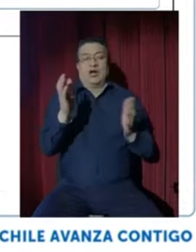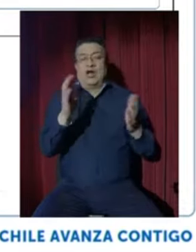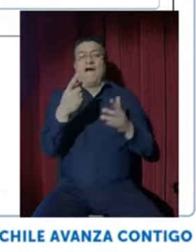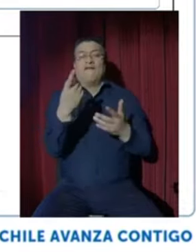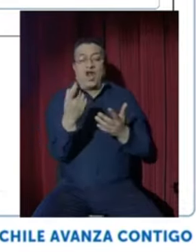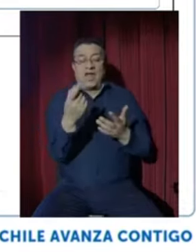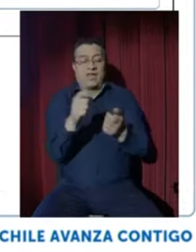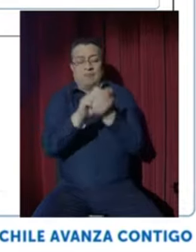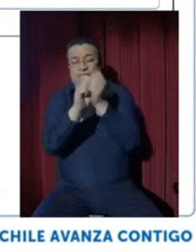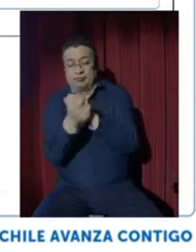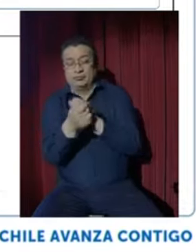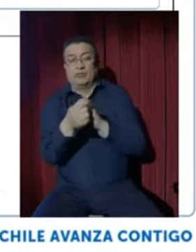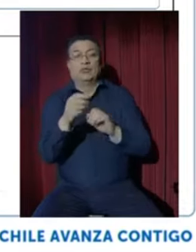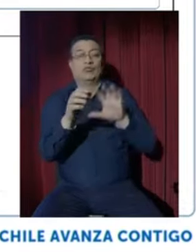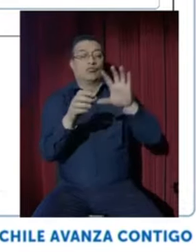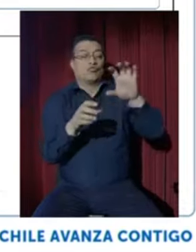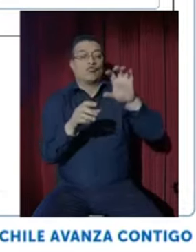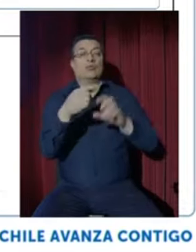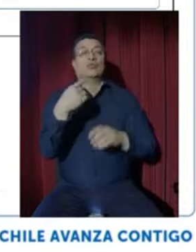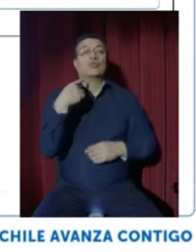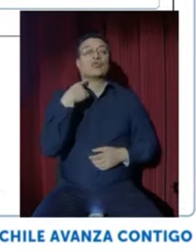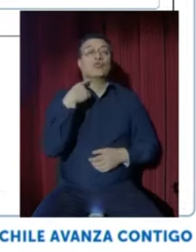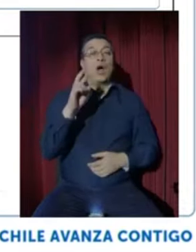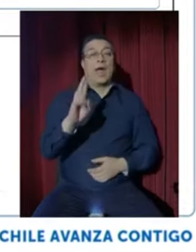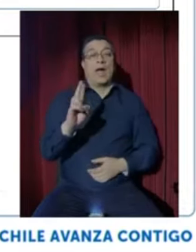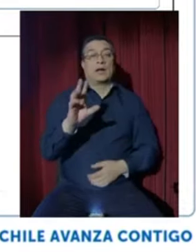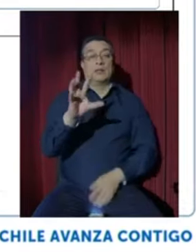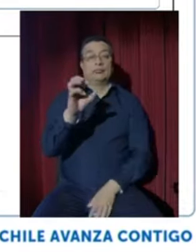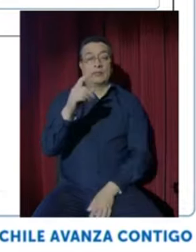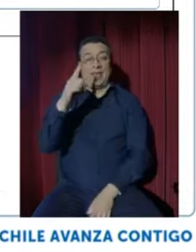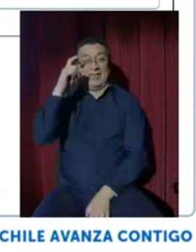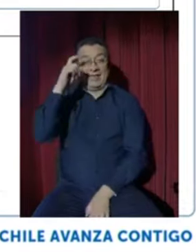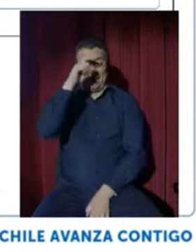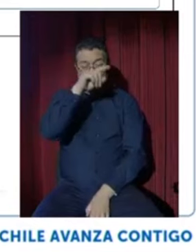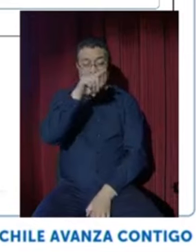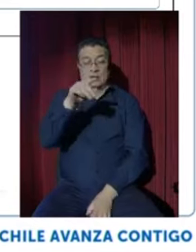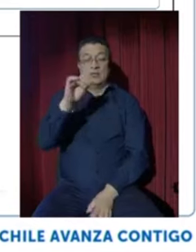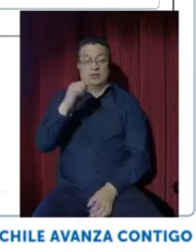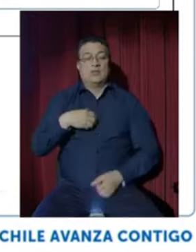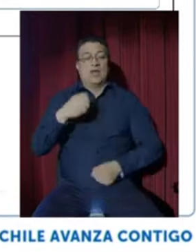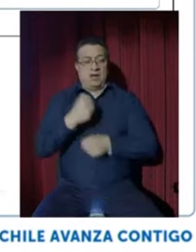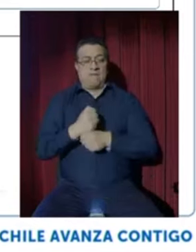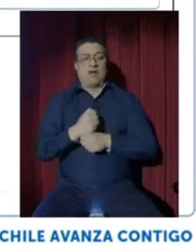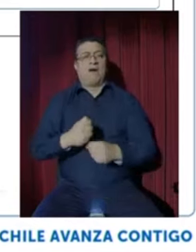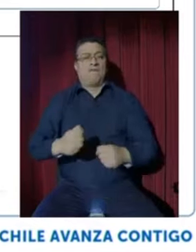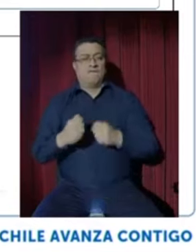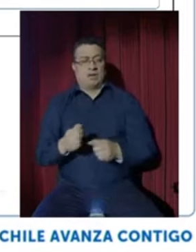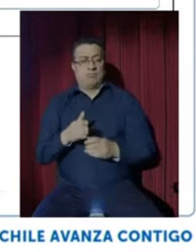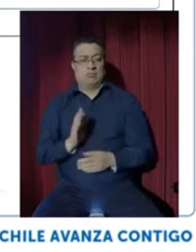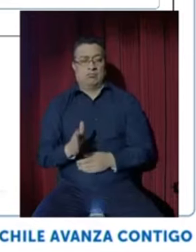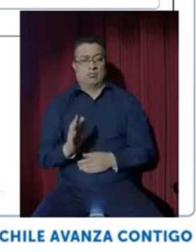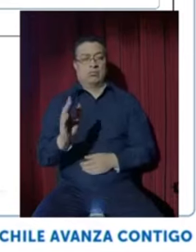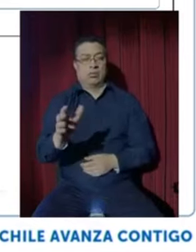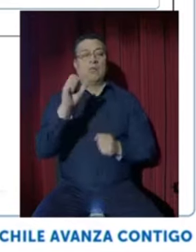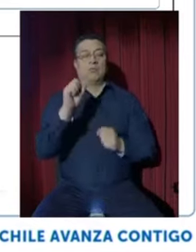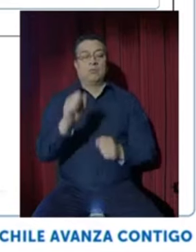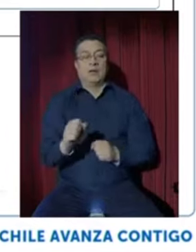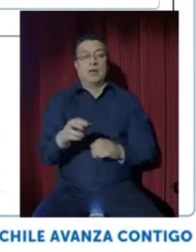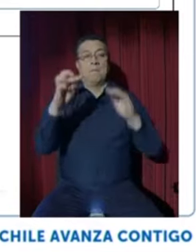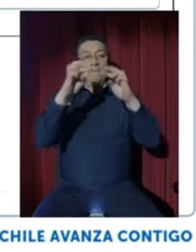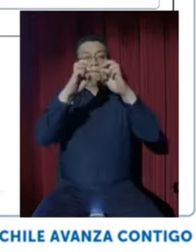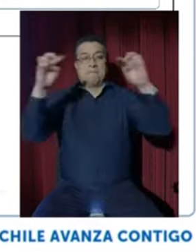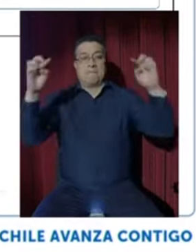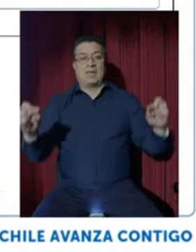QR sí eh pero ahí está ahí está estamos trabajando firme para poder implementar una plataforma